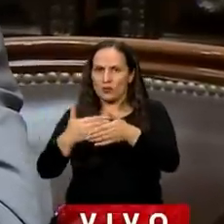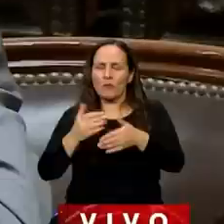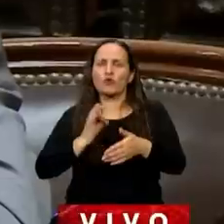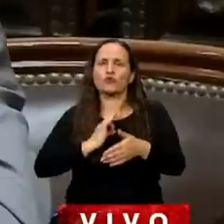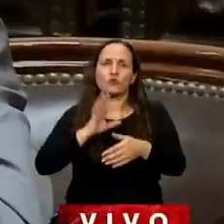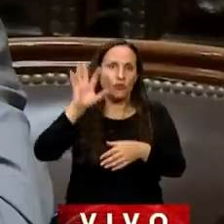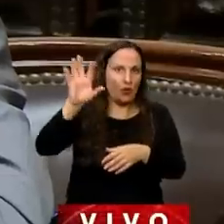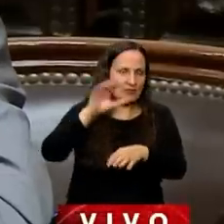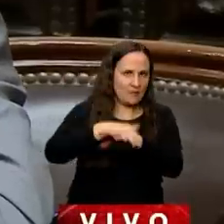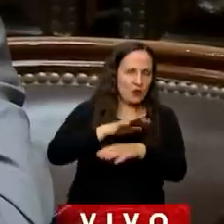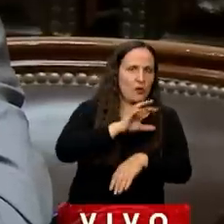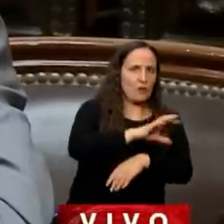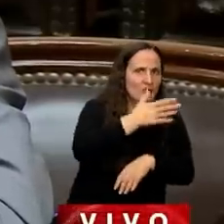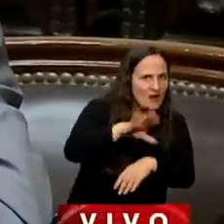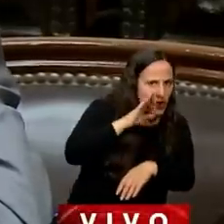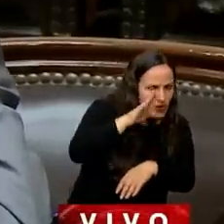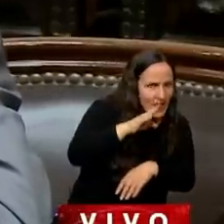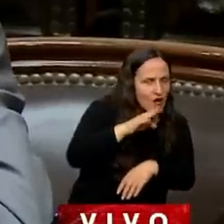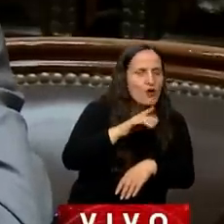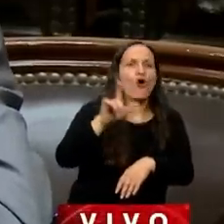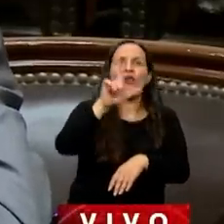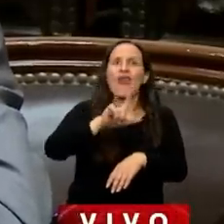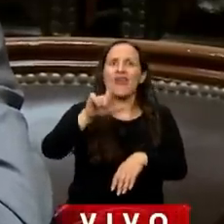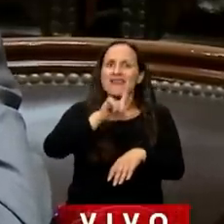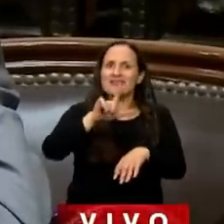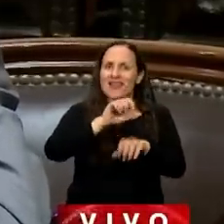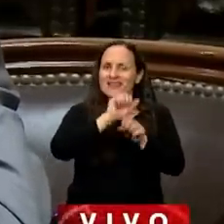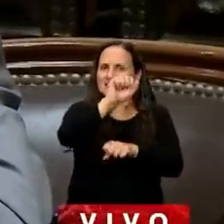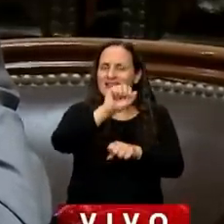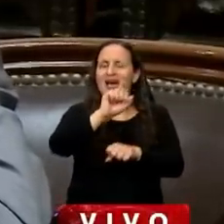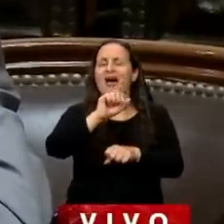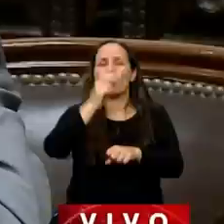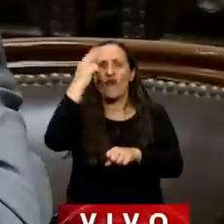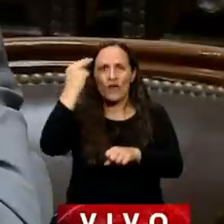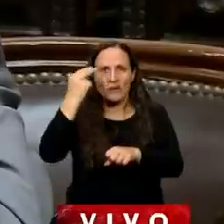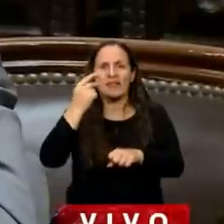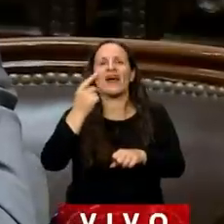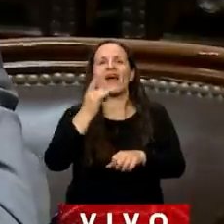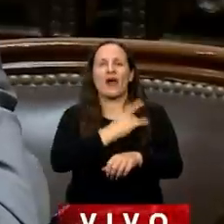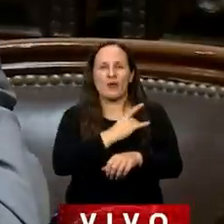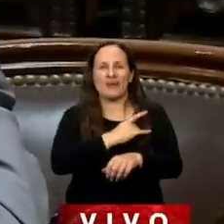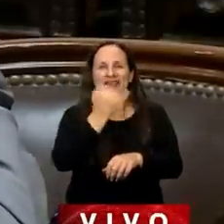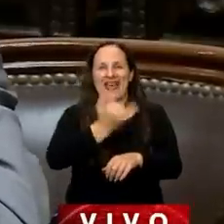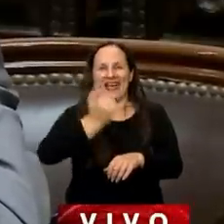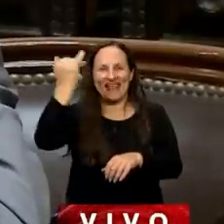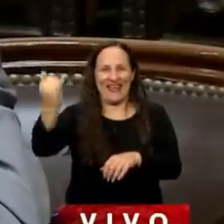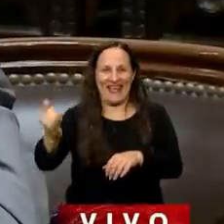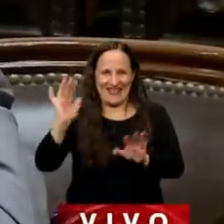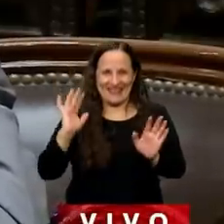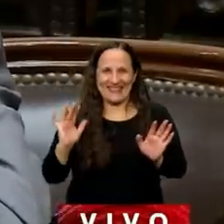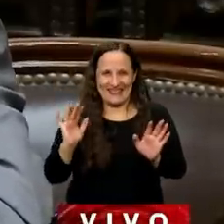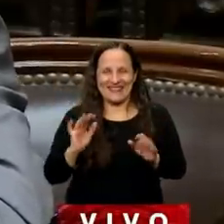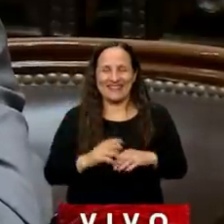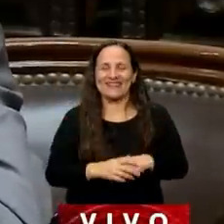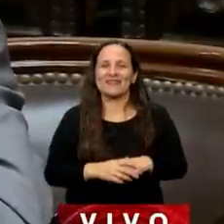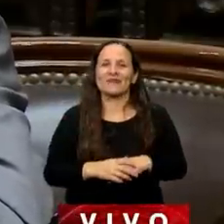ambas provincias a los licenciados y licenciadas en enfermería porque hay carrera universitaria para los